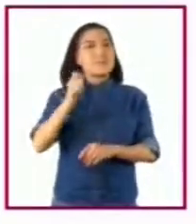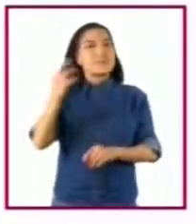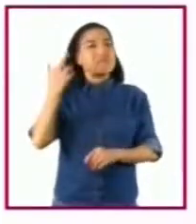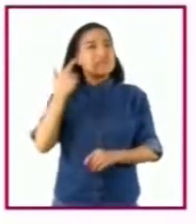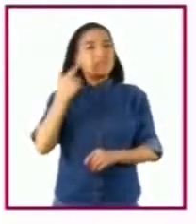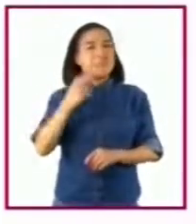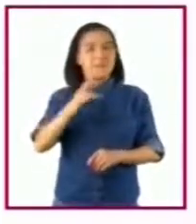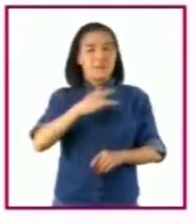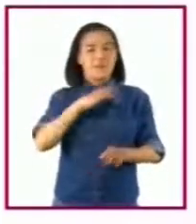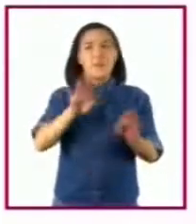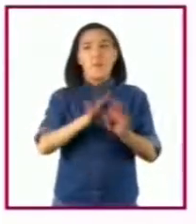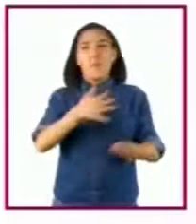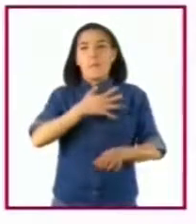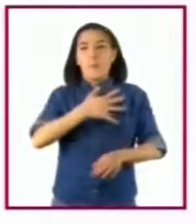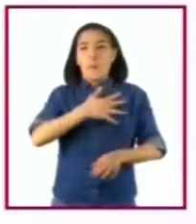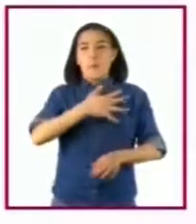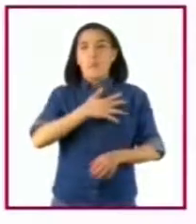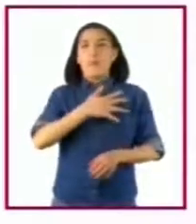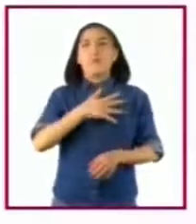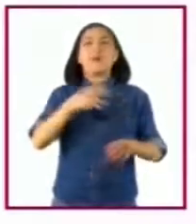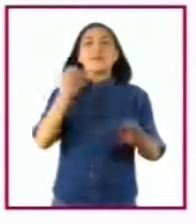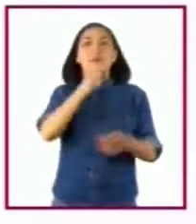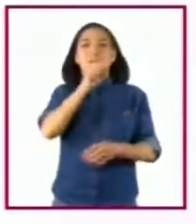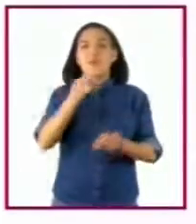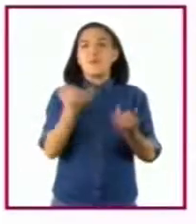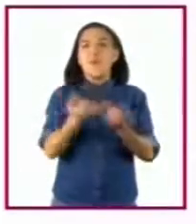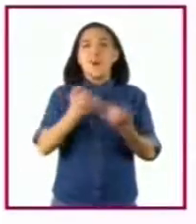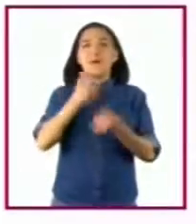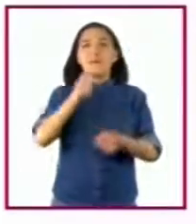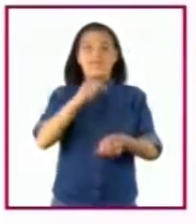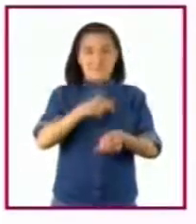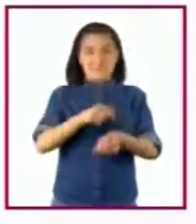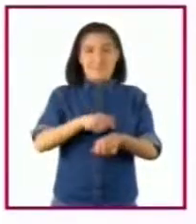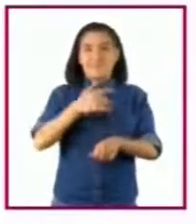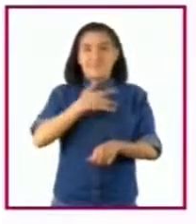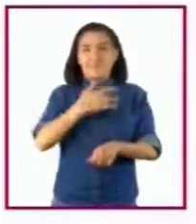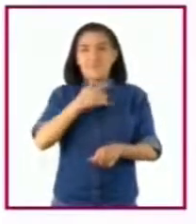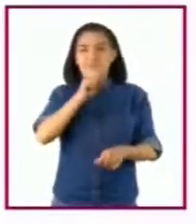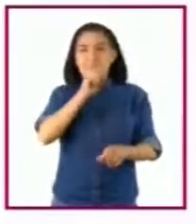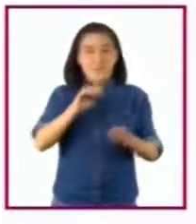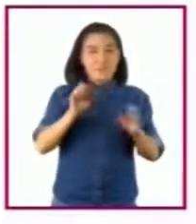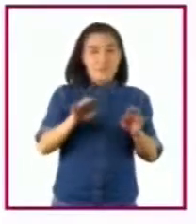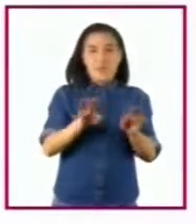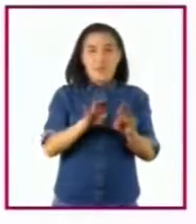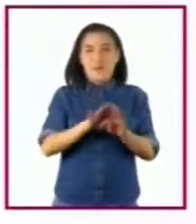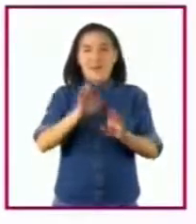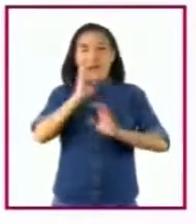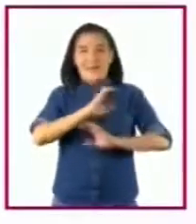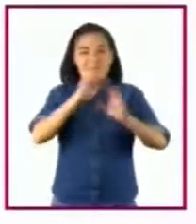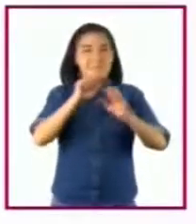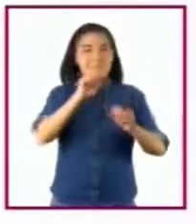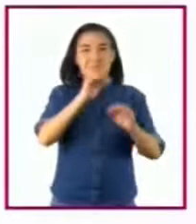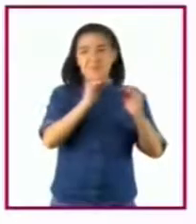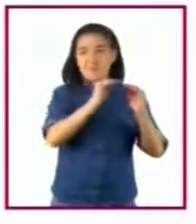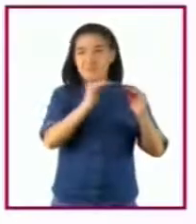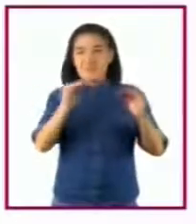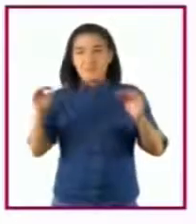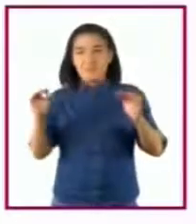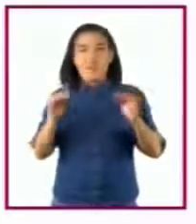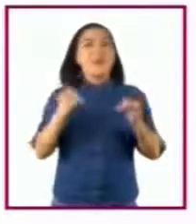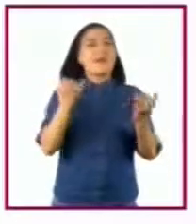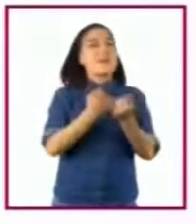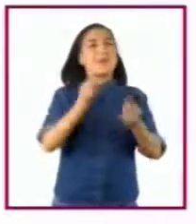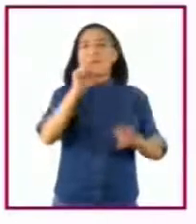el pulso, el cual es una unidad de medida que se mantiene estable durante toda la canción, como los latidos de